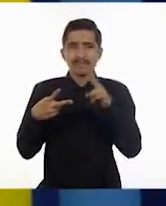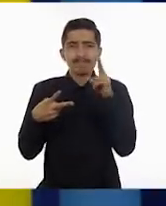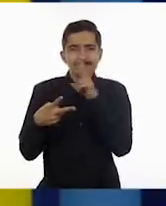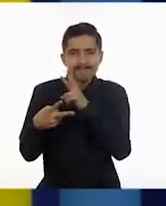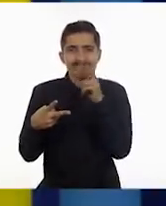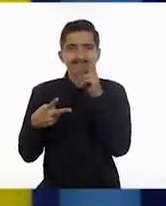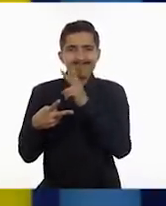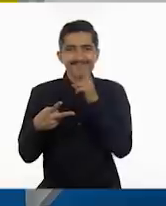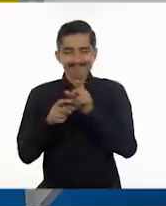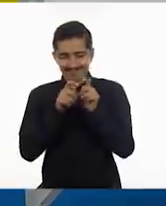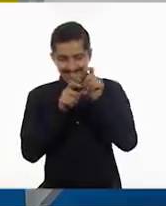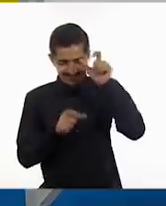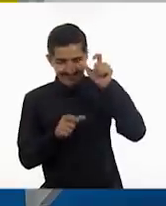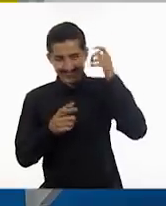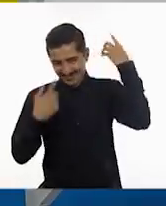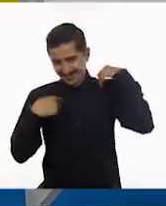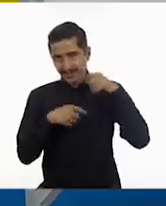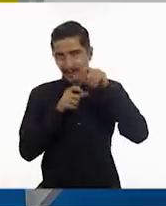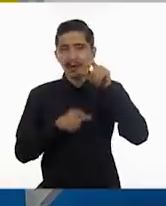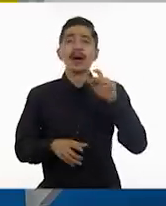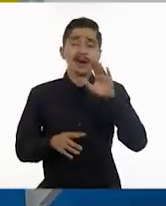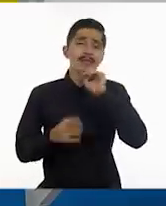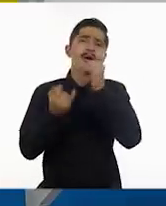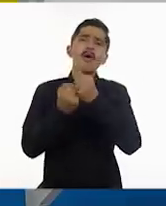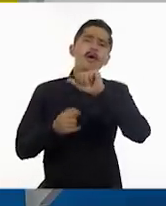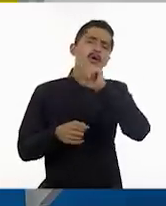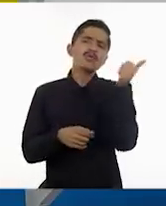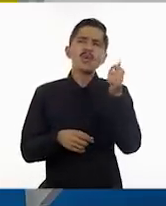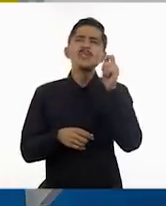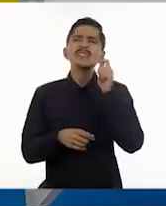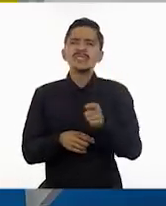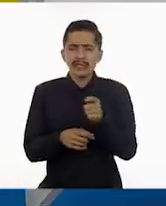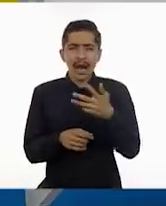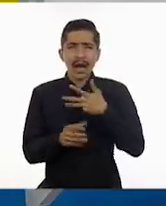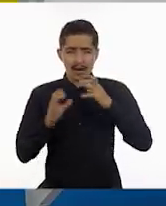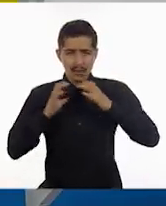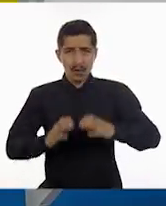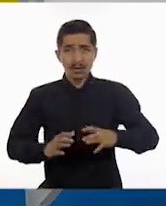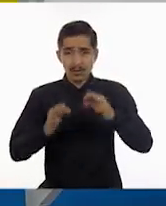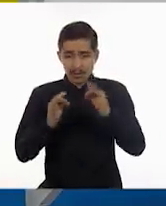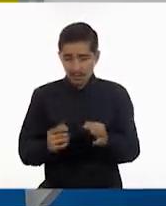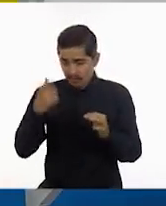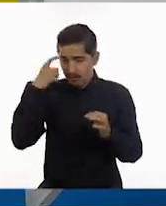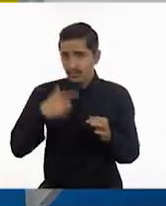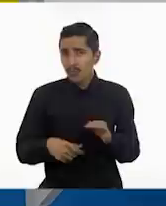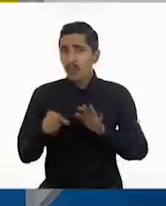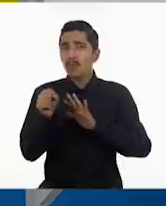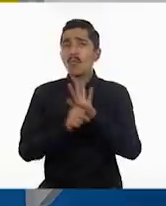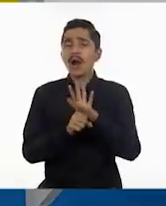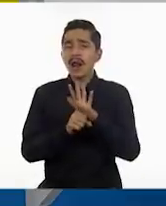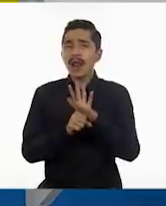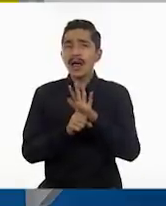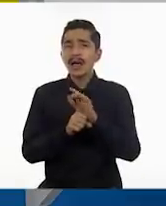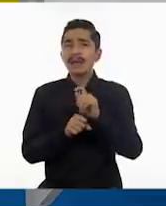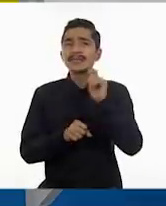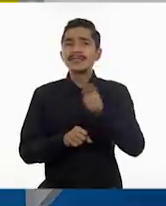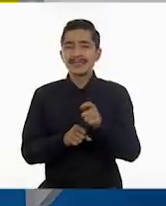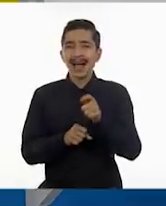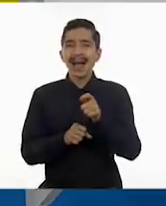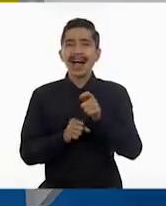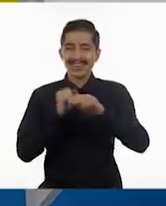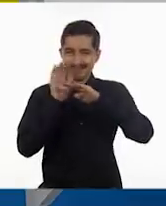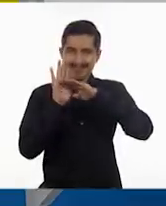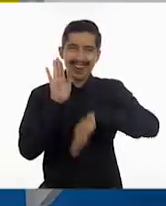respiratorio. Así es, pero otro de los sistemas con los que cuenta el cuerpo humano es el sistema o aparato